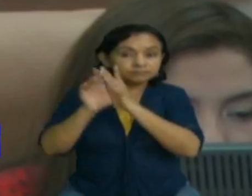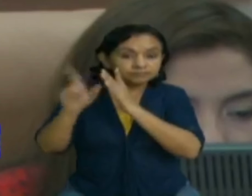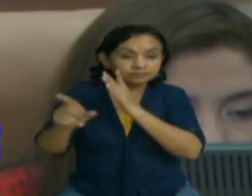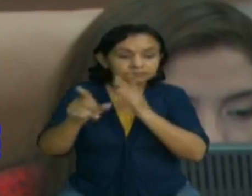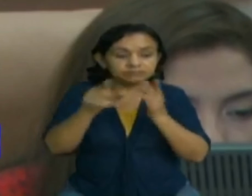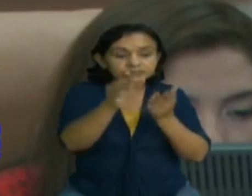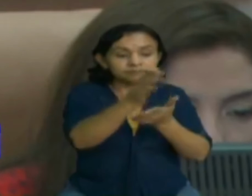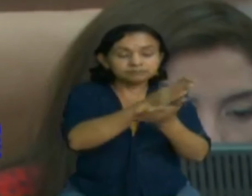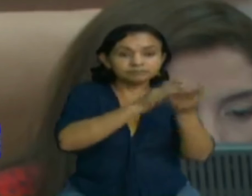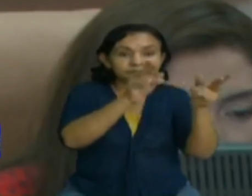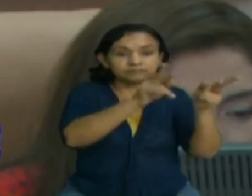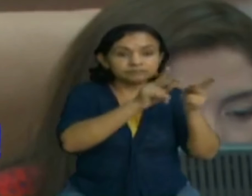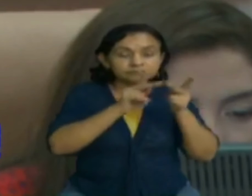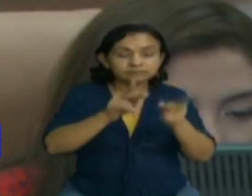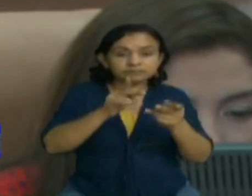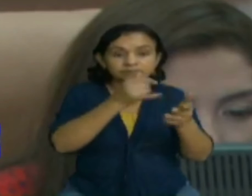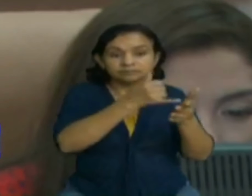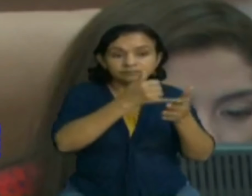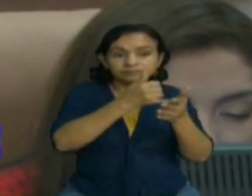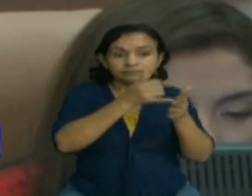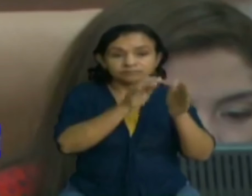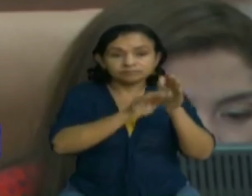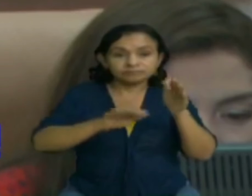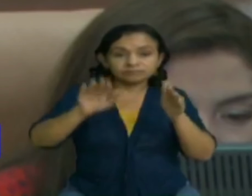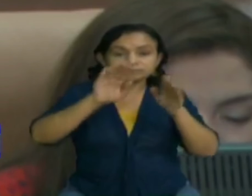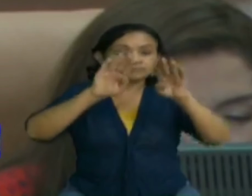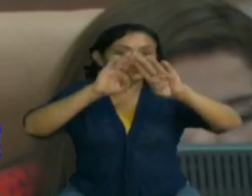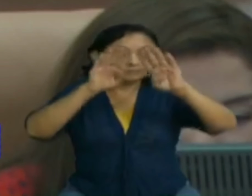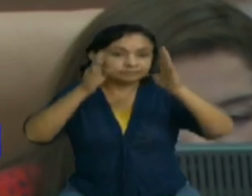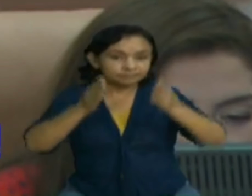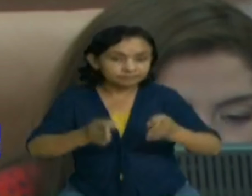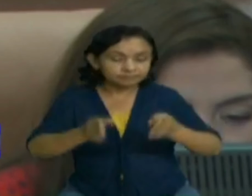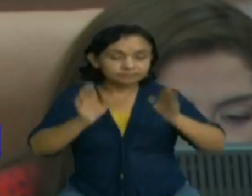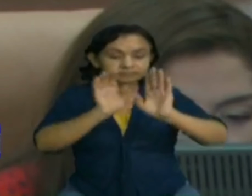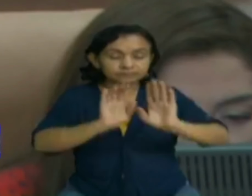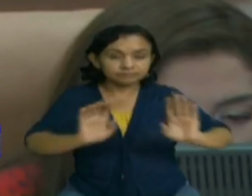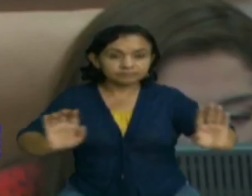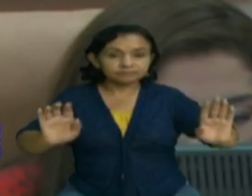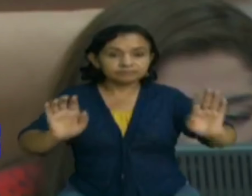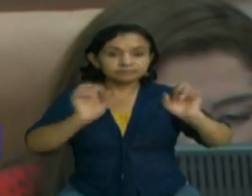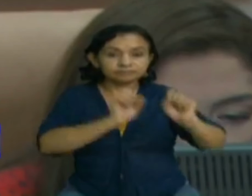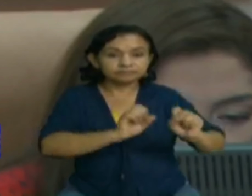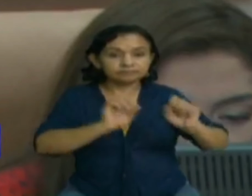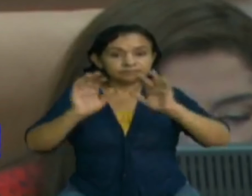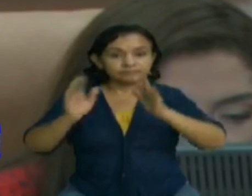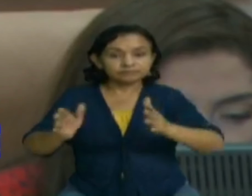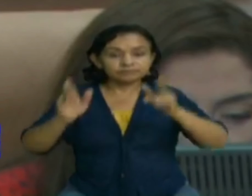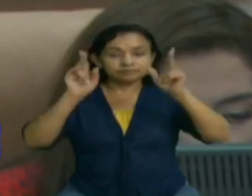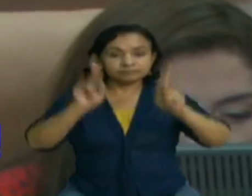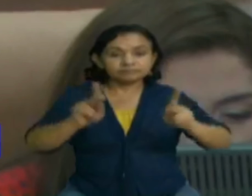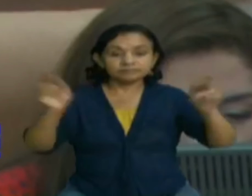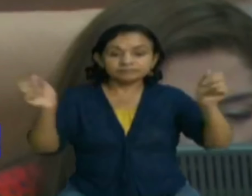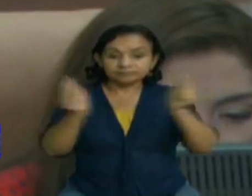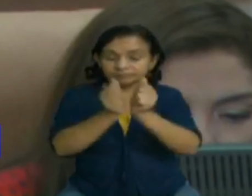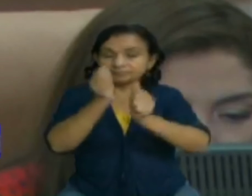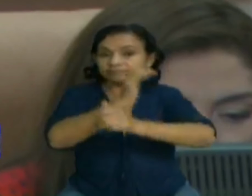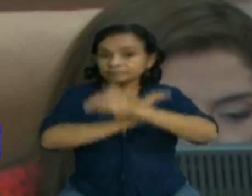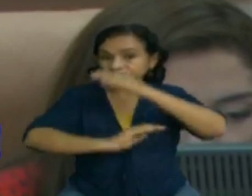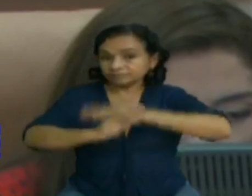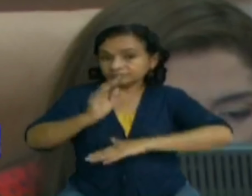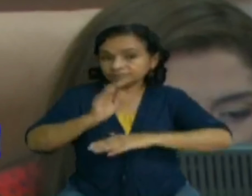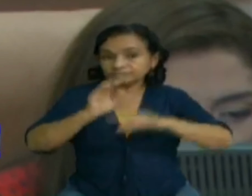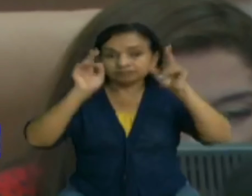de vulnerabilidad en particular: las mujeres, los niños, las niñas, las personas con discapacidad,